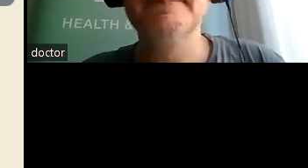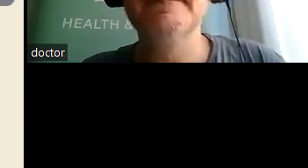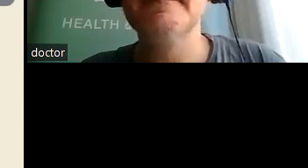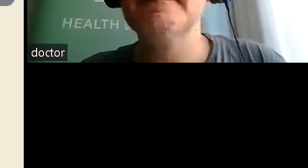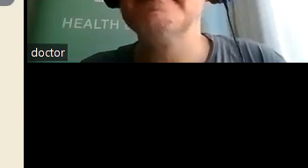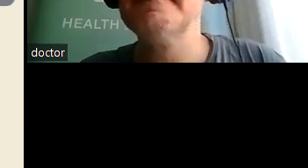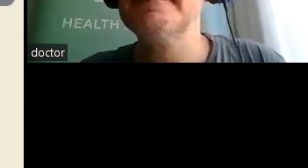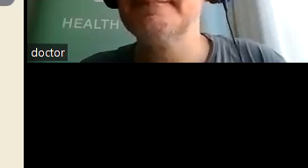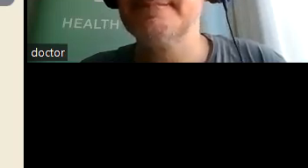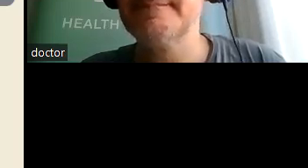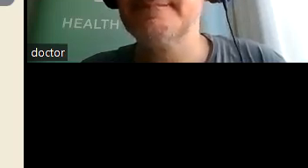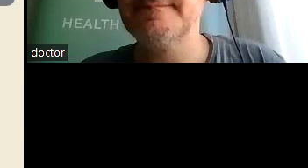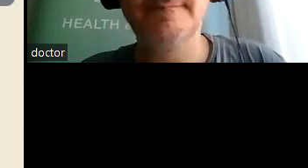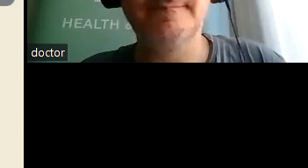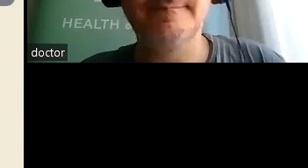Fantástico.